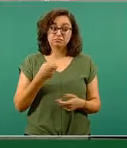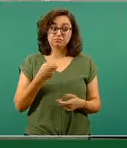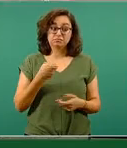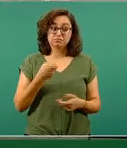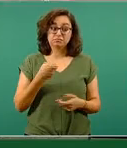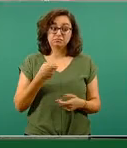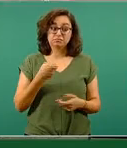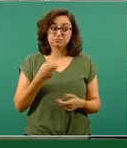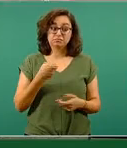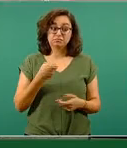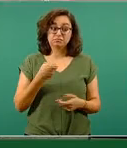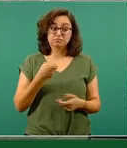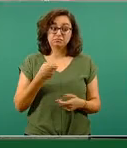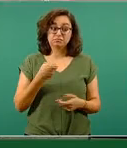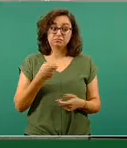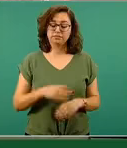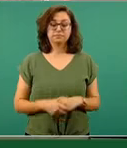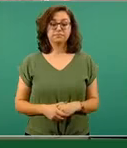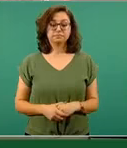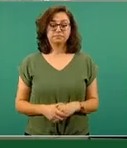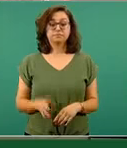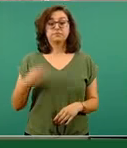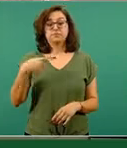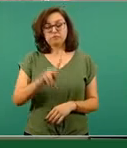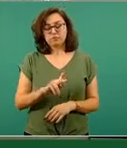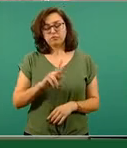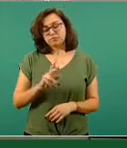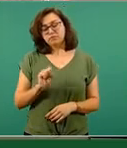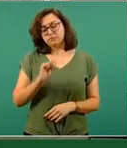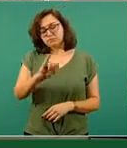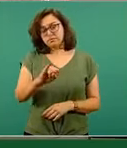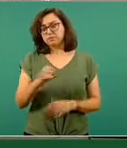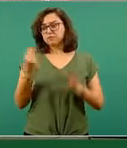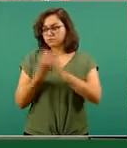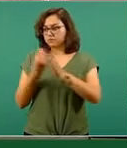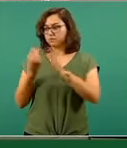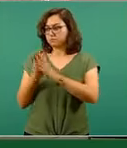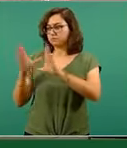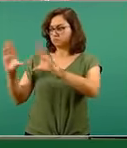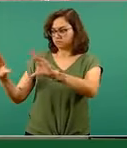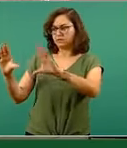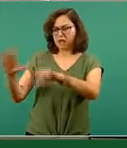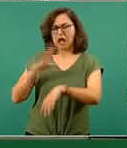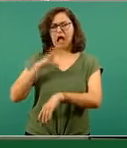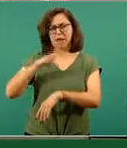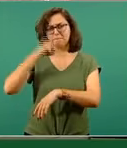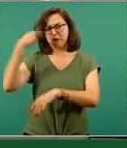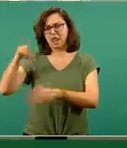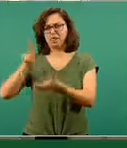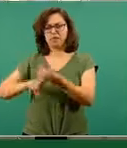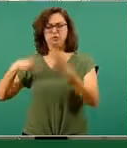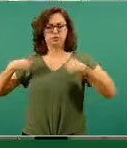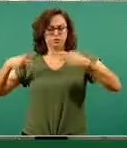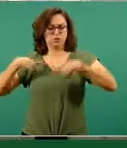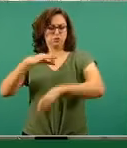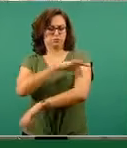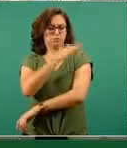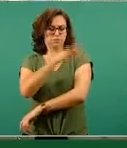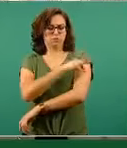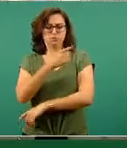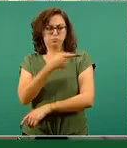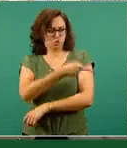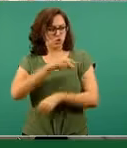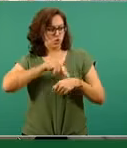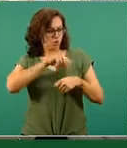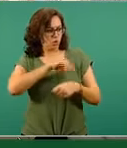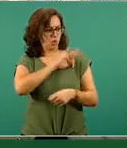conducta. Pero básicamente sí, sobre la capacitación, el doctor López Riaura también nos puede comentar lo que han estado